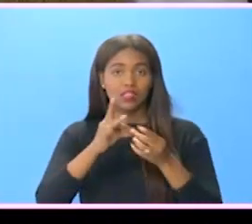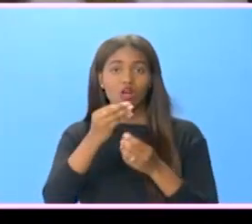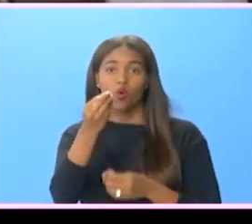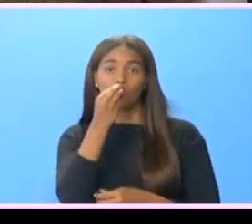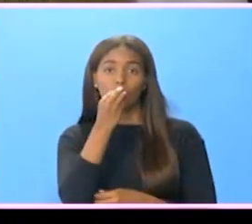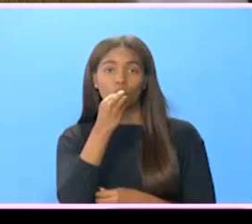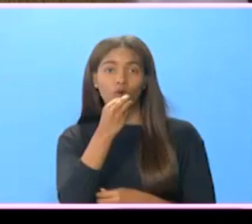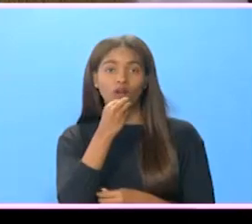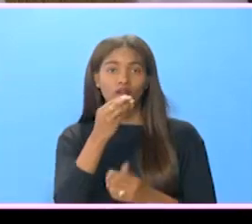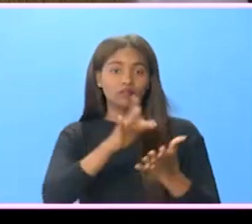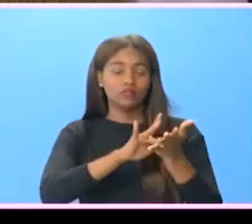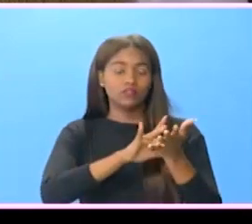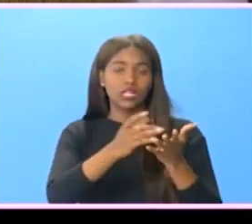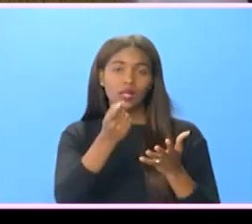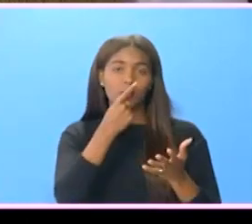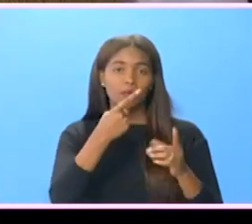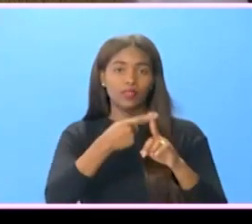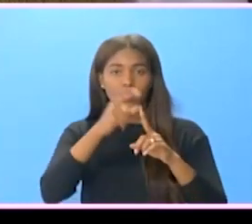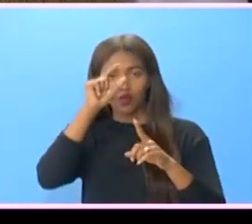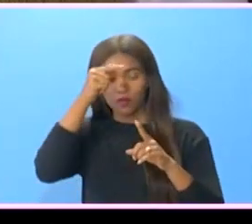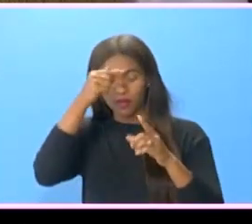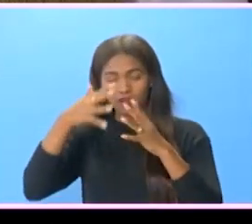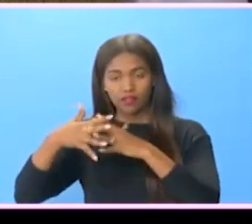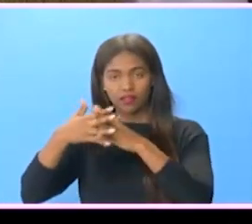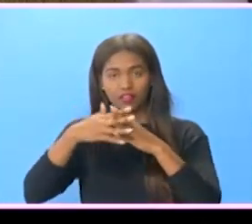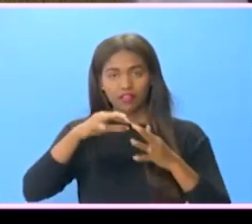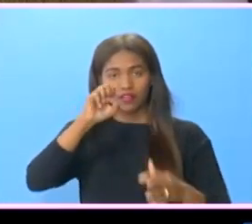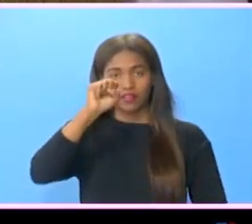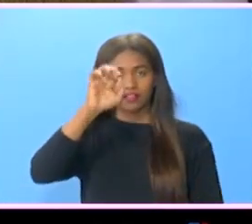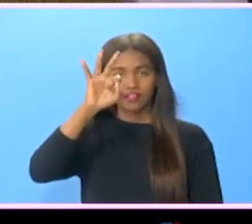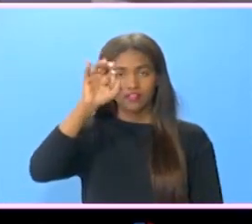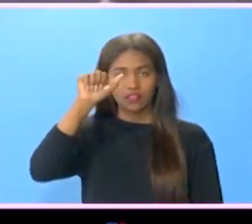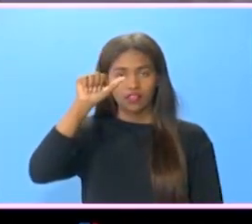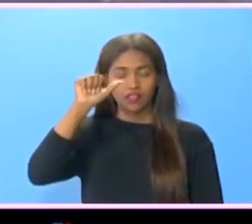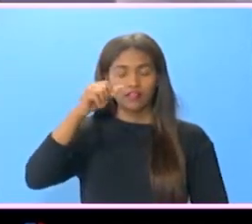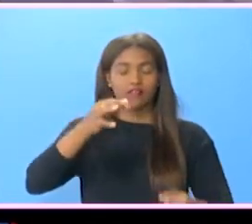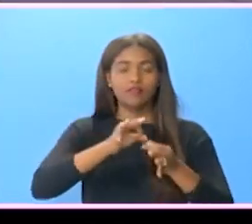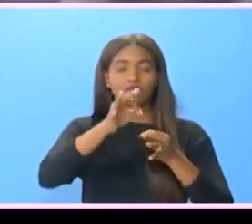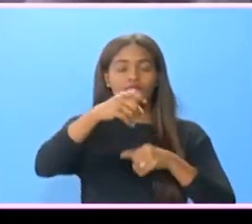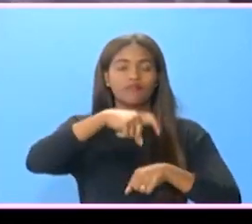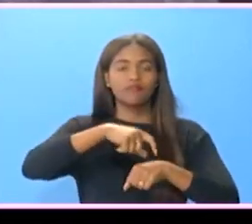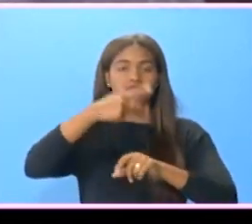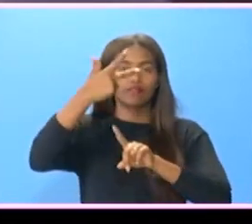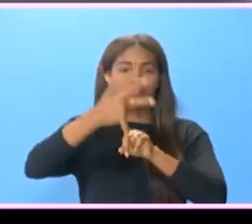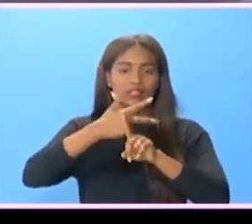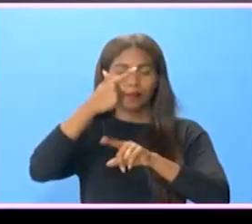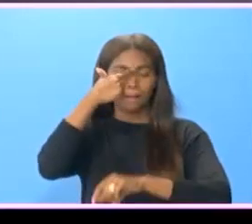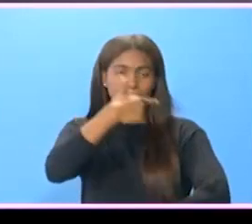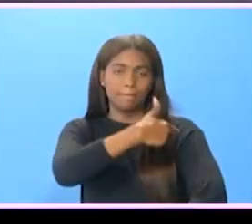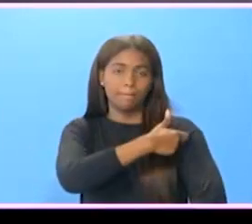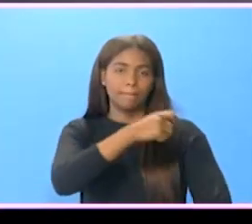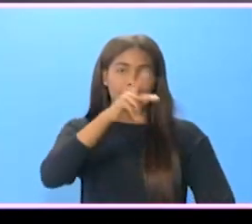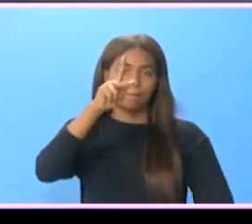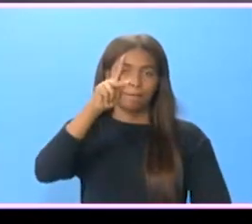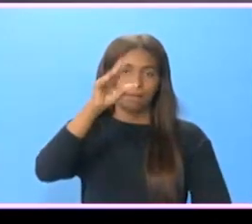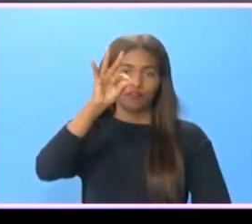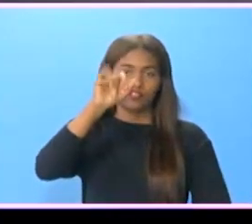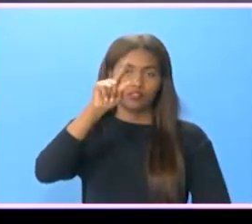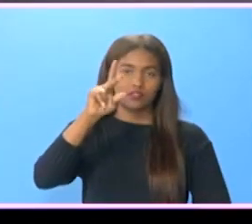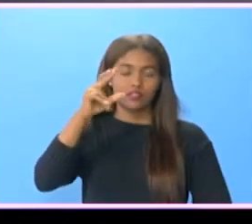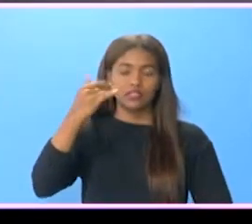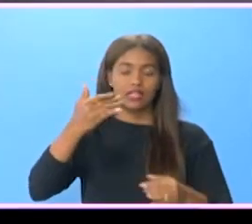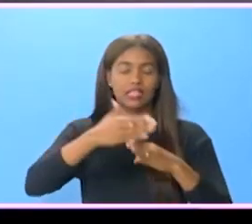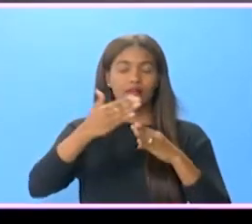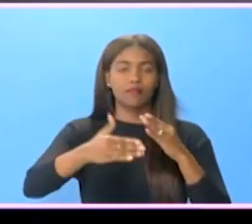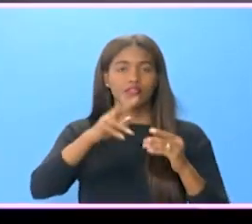Alimentos y Medicamentos de Estados Unidos, FDA, aprobó una prórroga de 3 meses a las vacunas Pfizer que vencen este 31